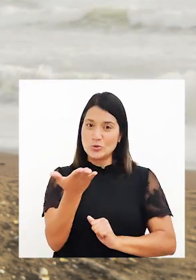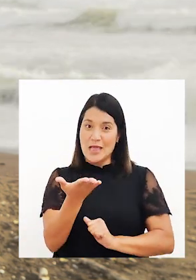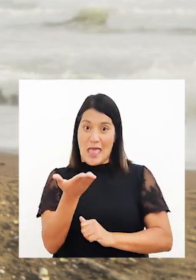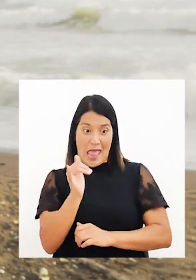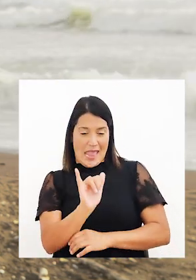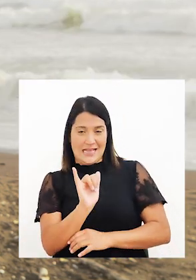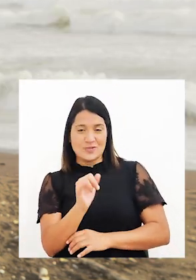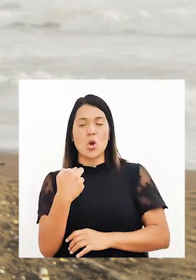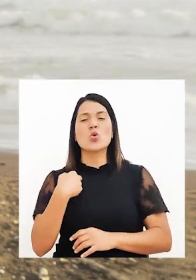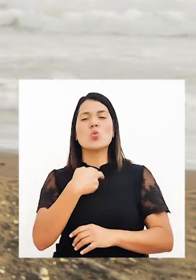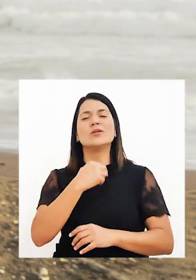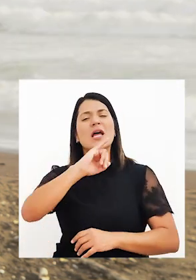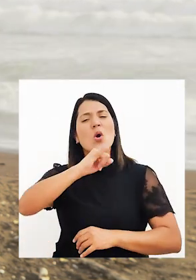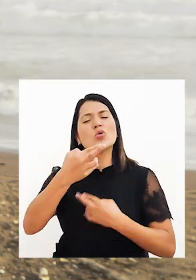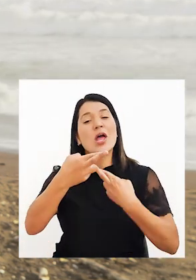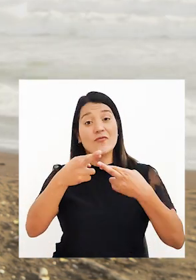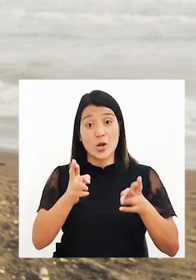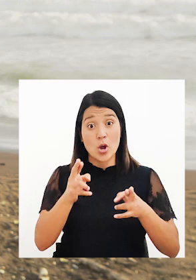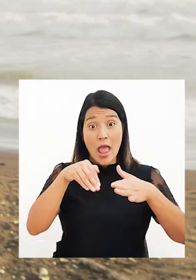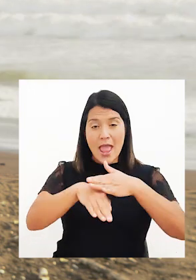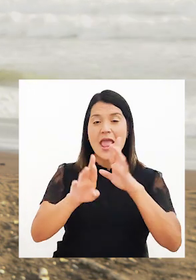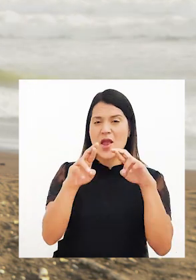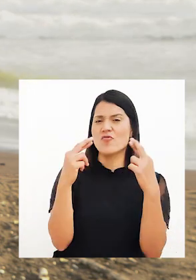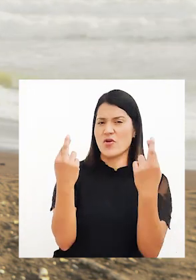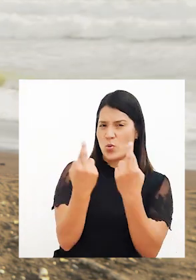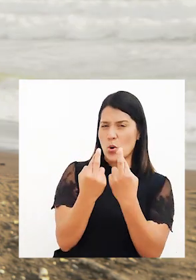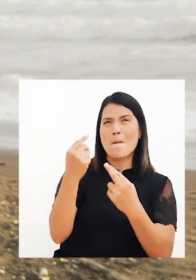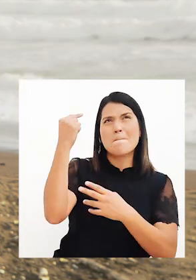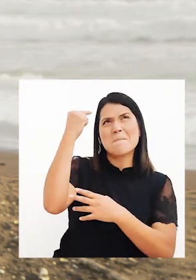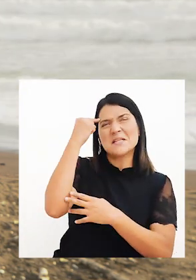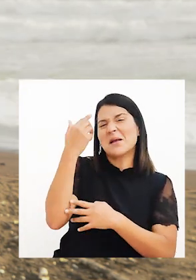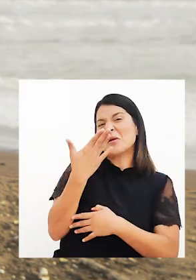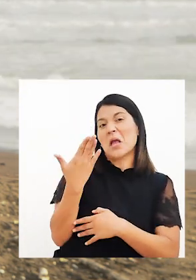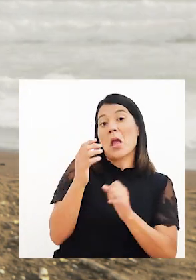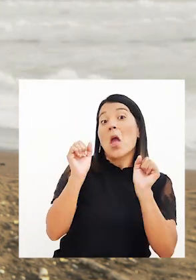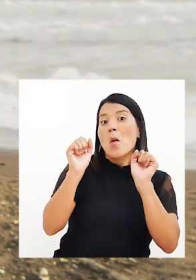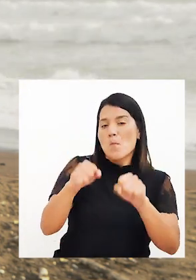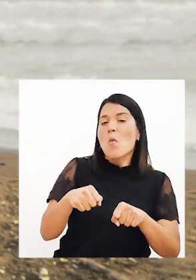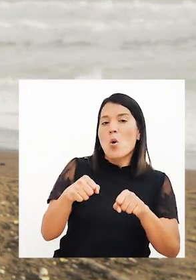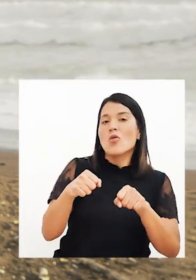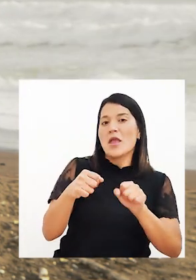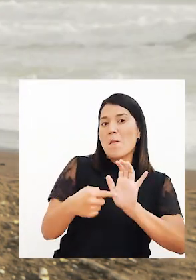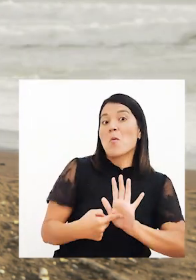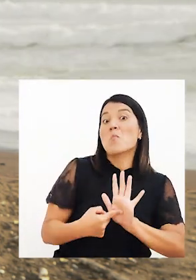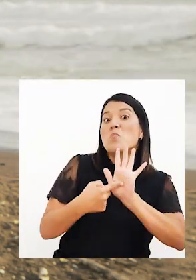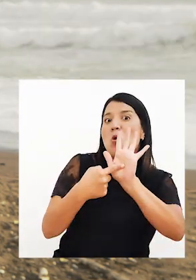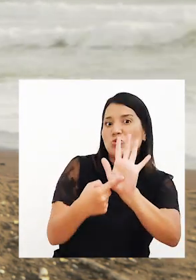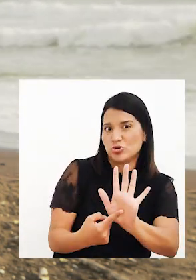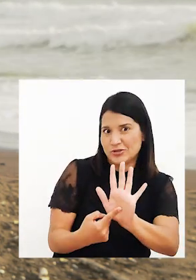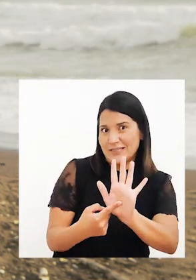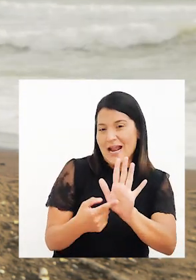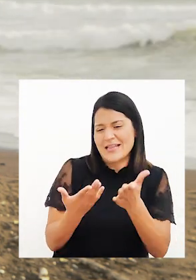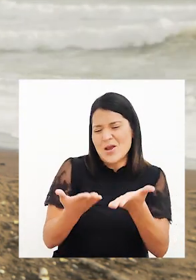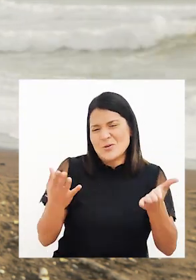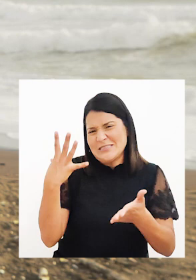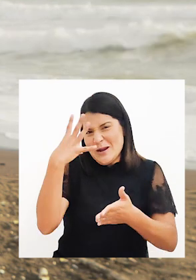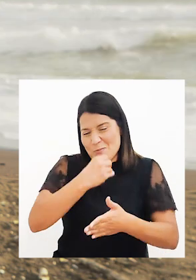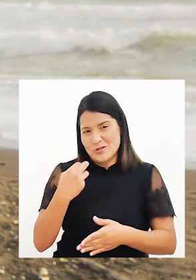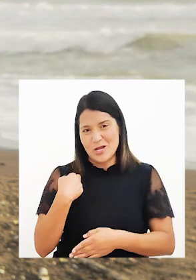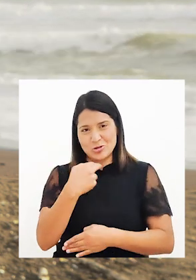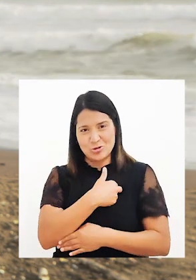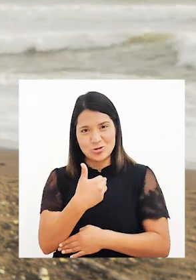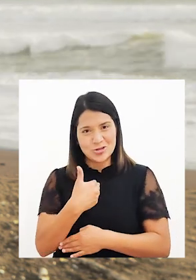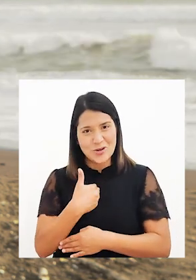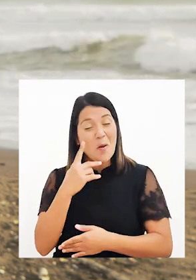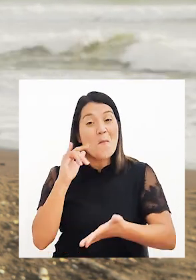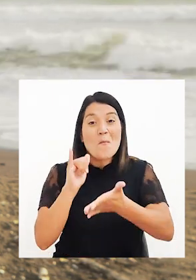Nuestra Junta Regional, en una reunión, pensamos que podíamos dar parte de lo que tenemos, de nuestras bellezas. Y es por